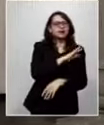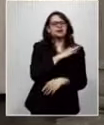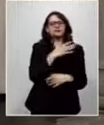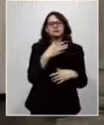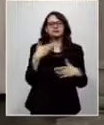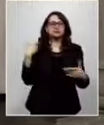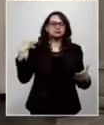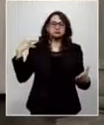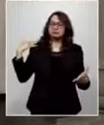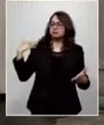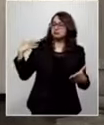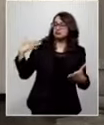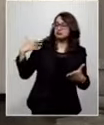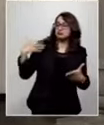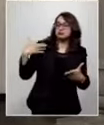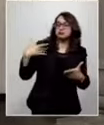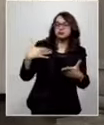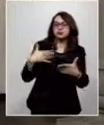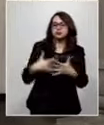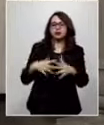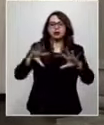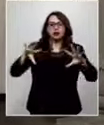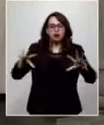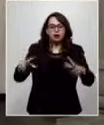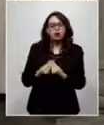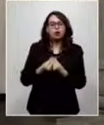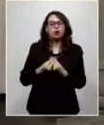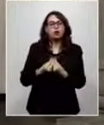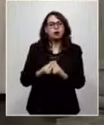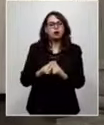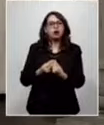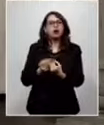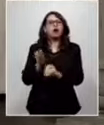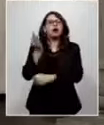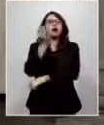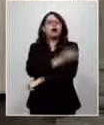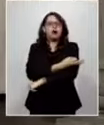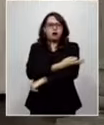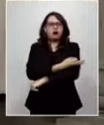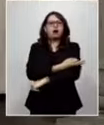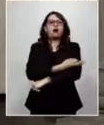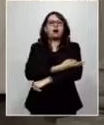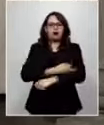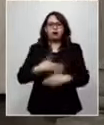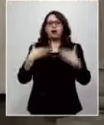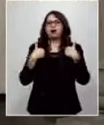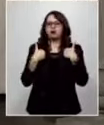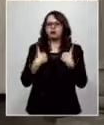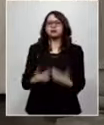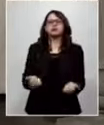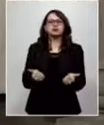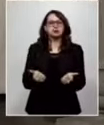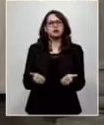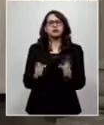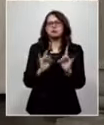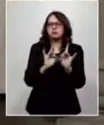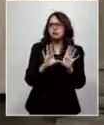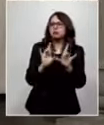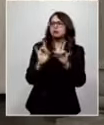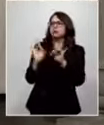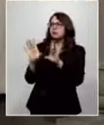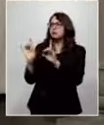del tiempo sirven para explicar mucho de lo que ha sucedido en nuestro país. Y